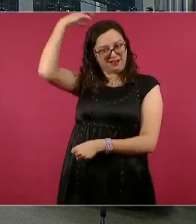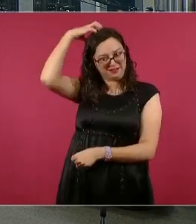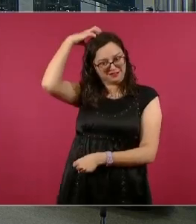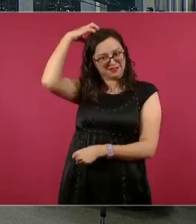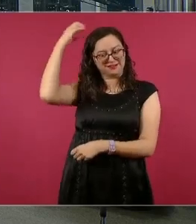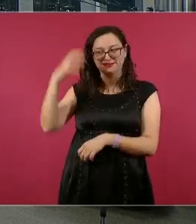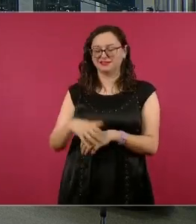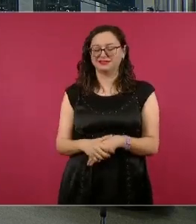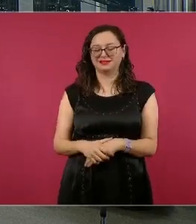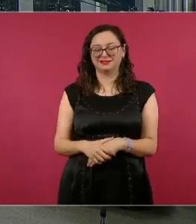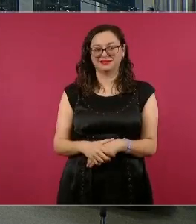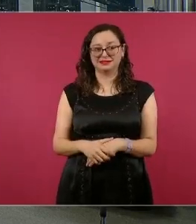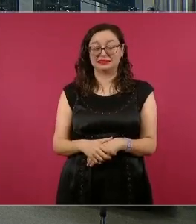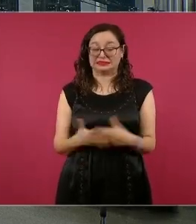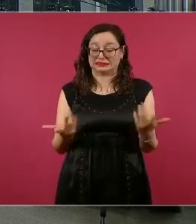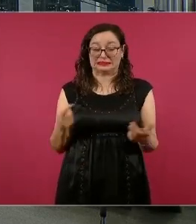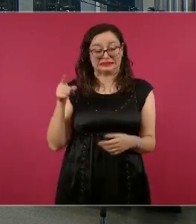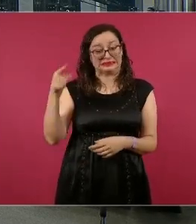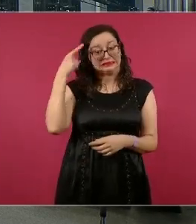Pero a este nivel,